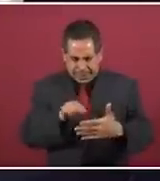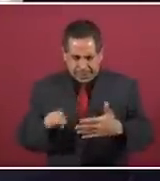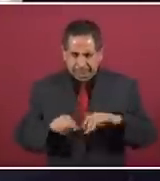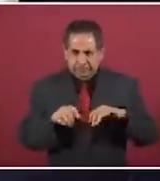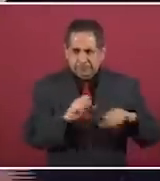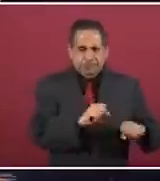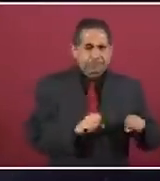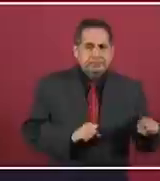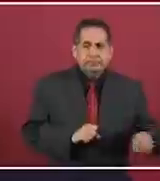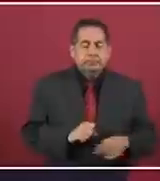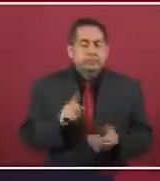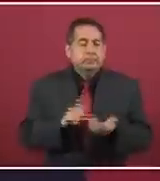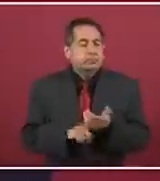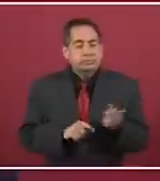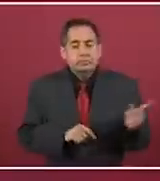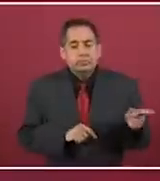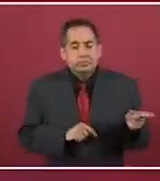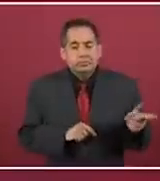es que